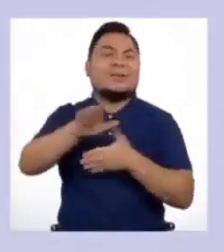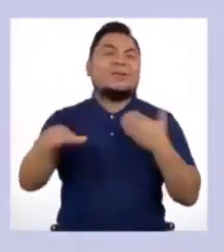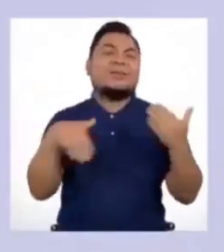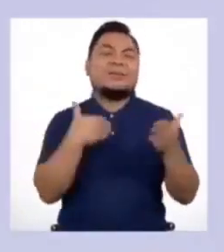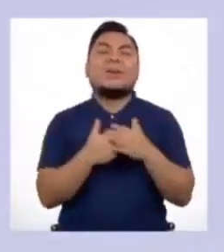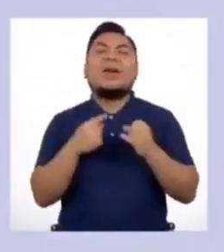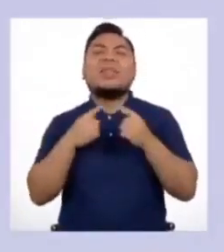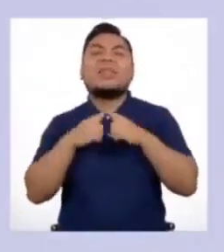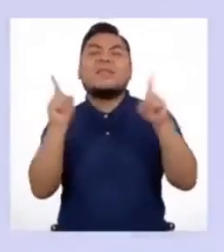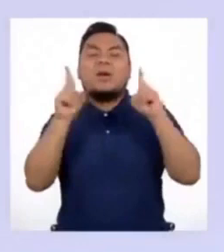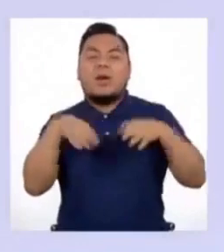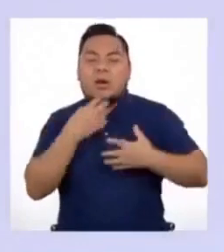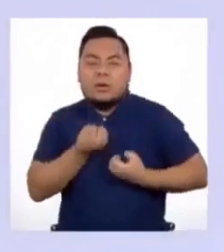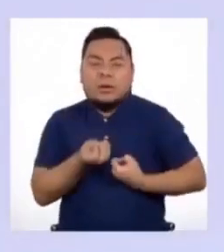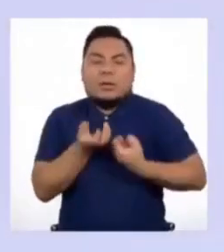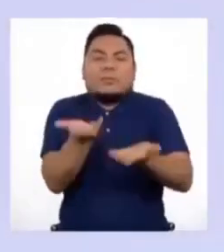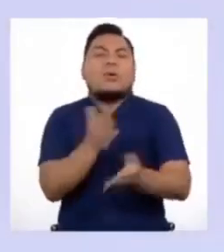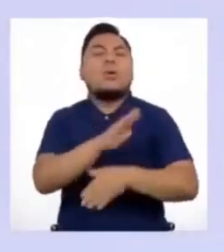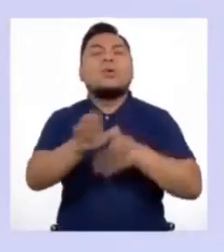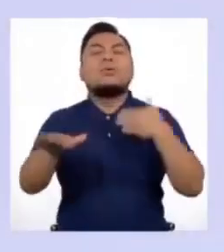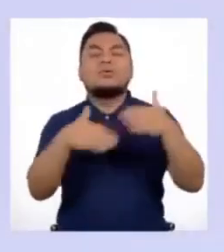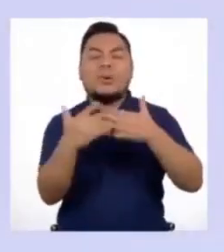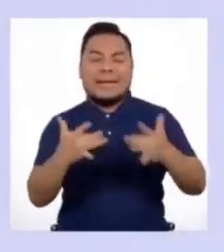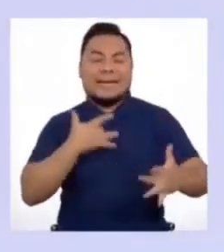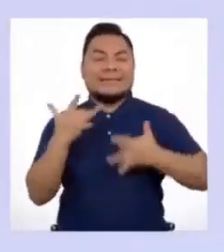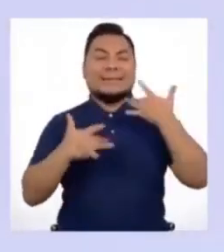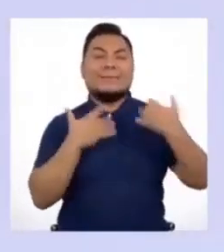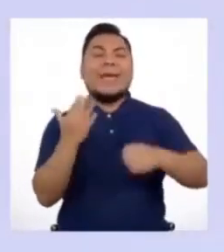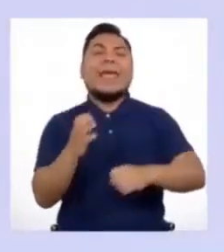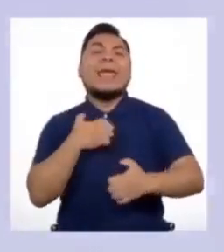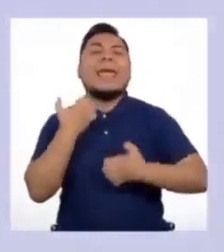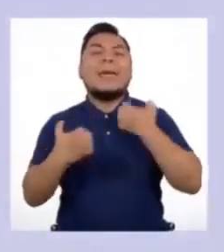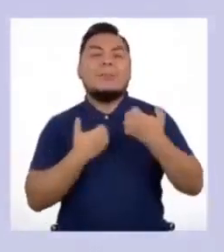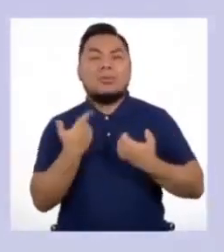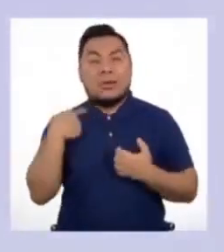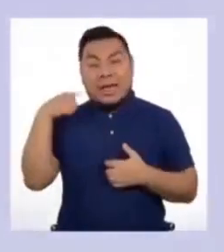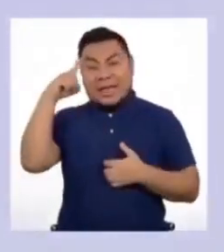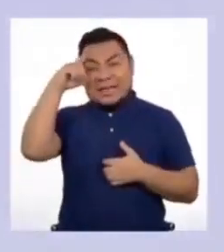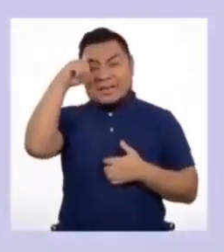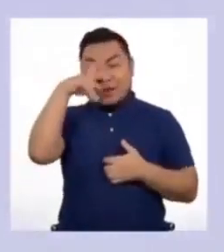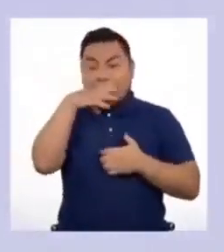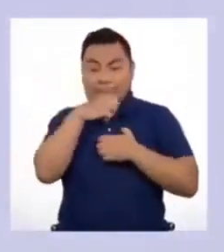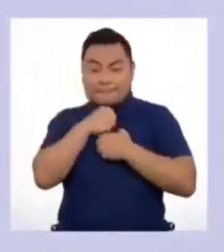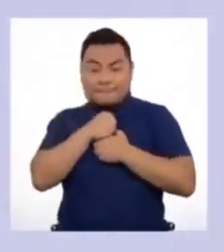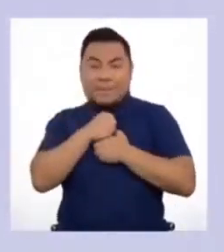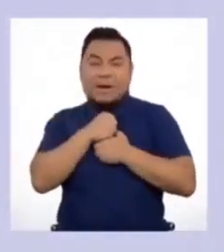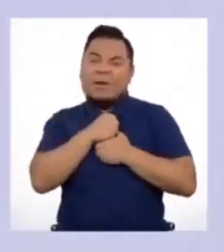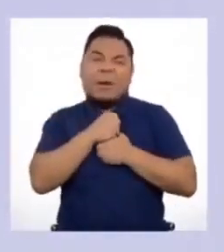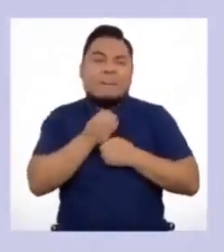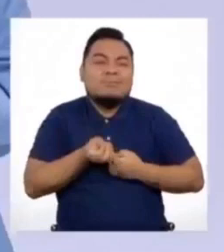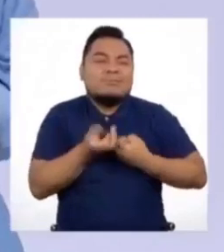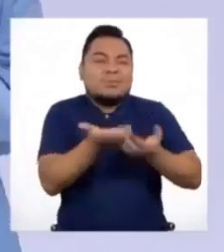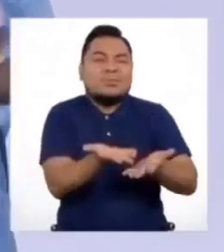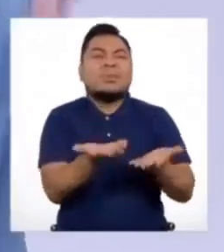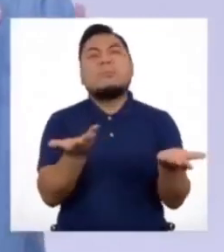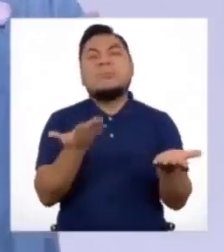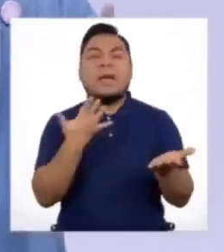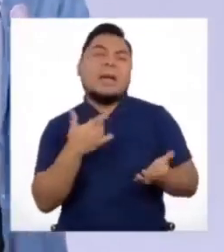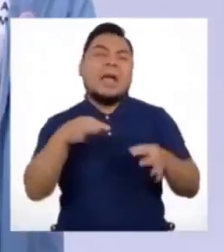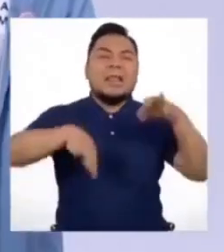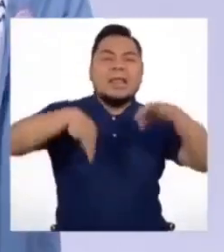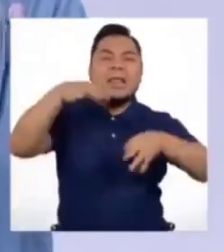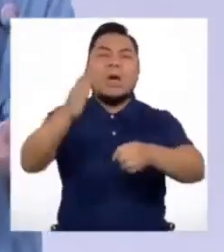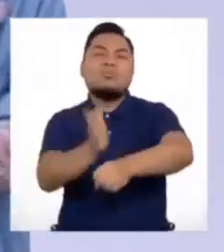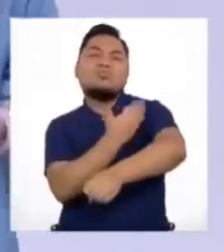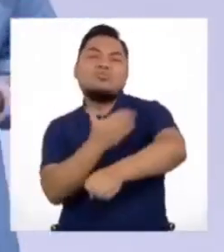modo diferente de expresar todos los sentimientos y emociones que nos resultan difíciles de expresar o entender con palabras. Por eso,